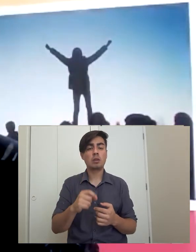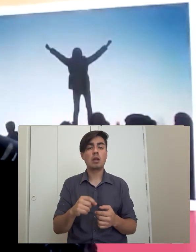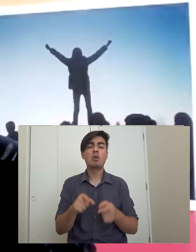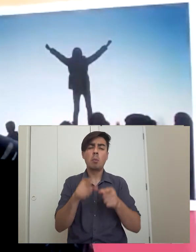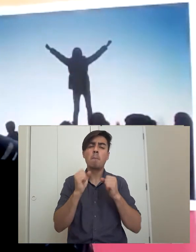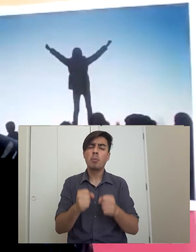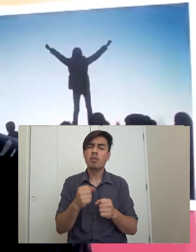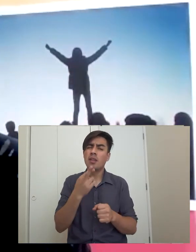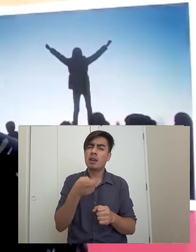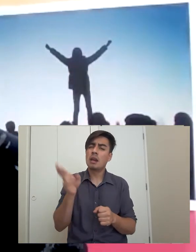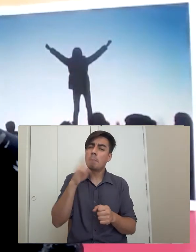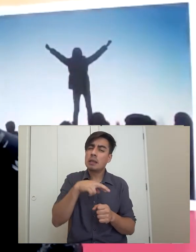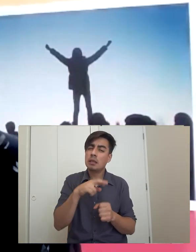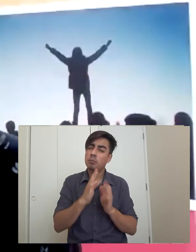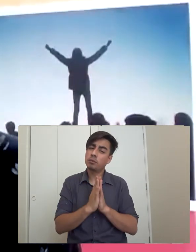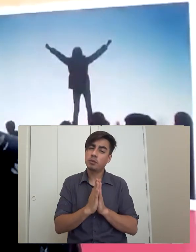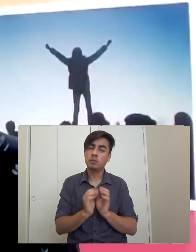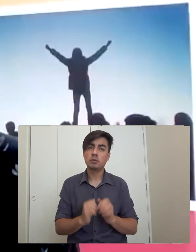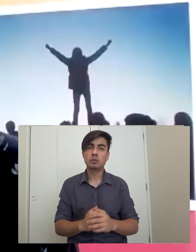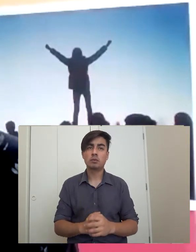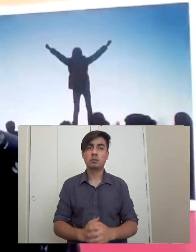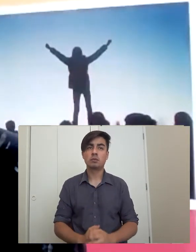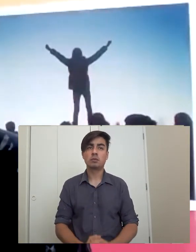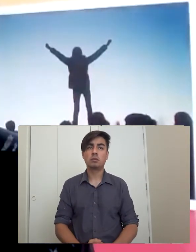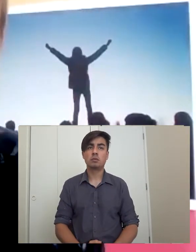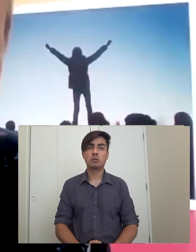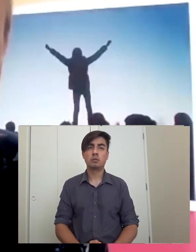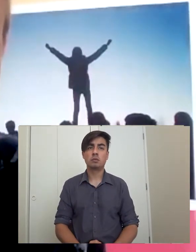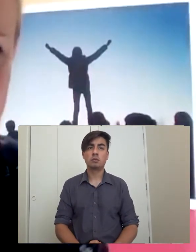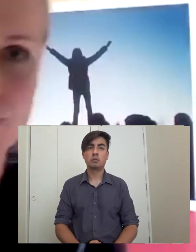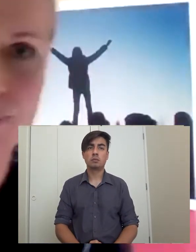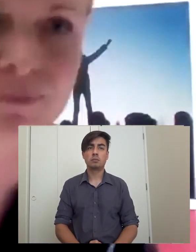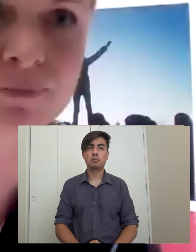¿podrías repetírmela brevemente?